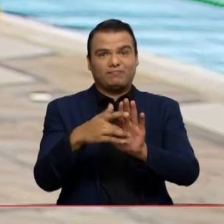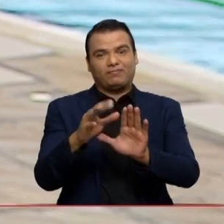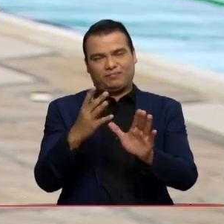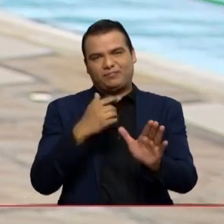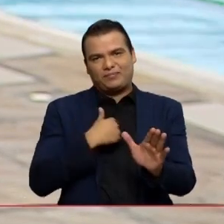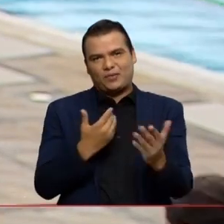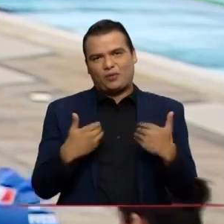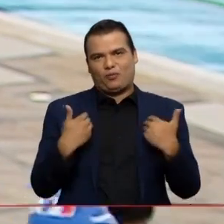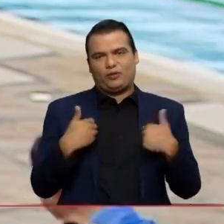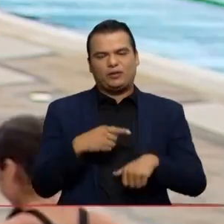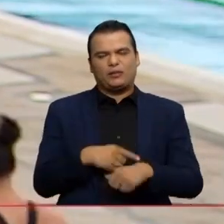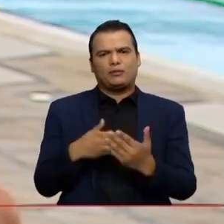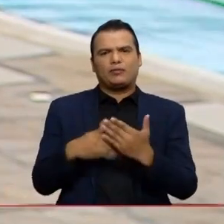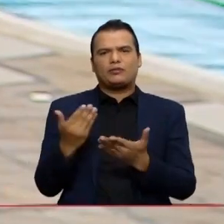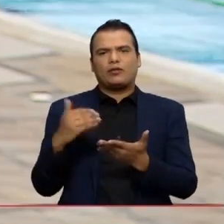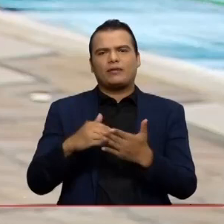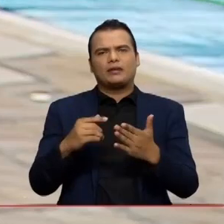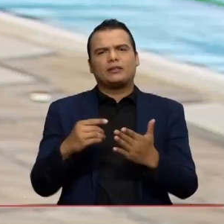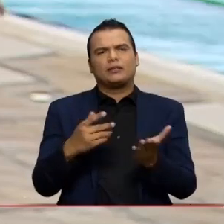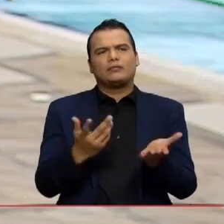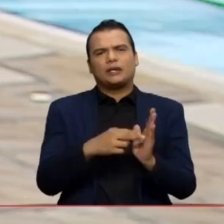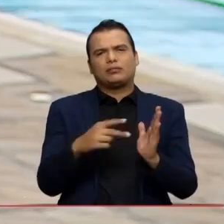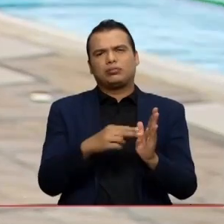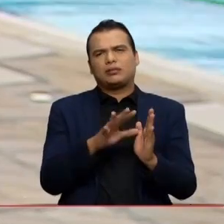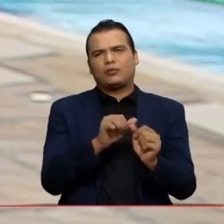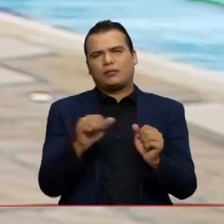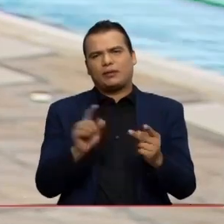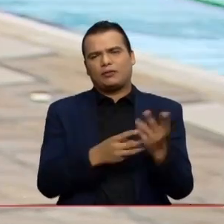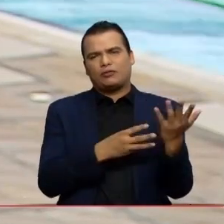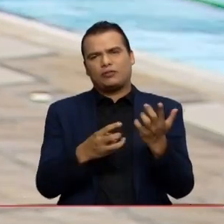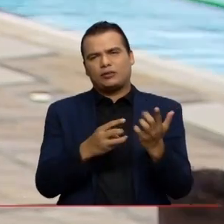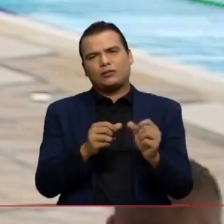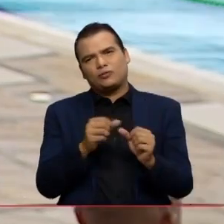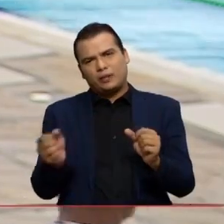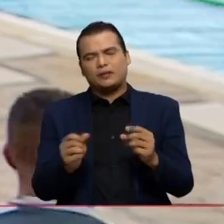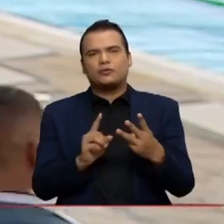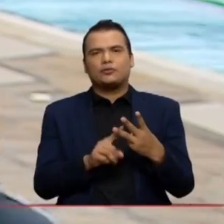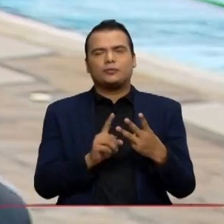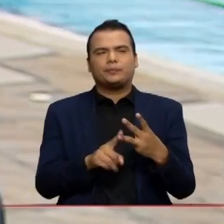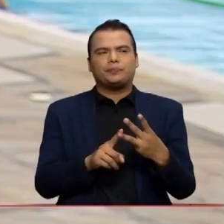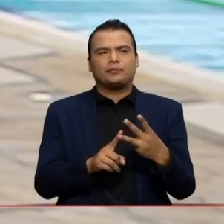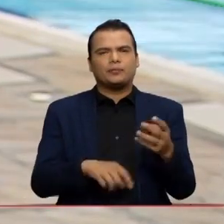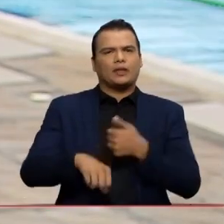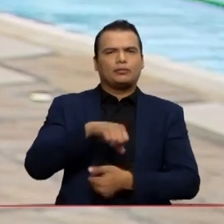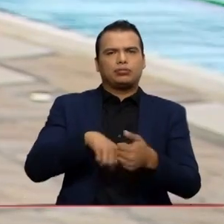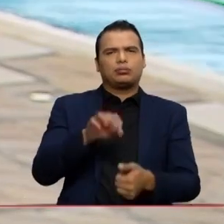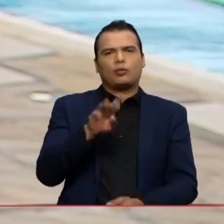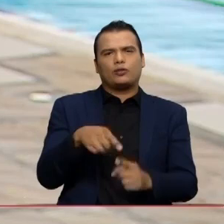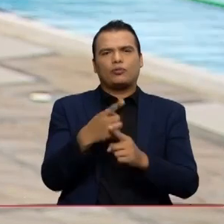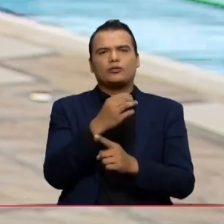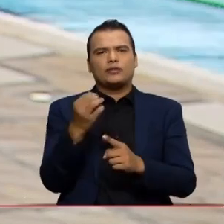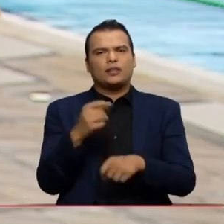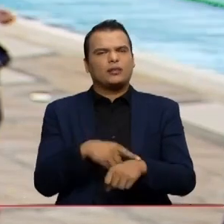la tarde se van a correr las pruebas 50 metros apnea, 800 metros superficie y el relevo 4%, donde